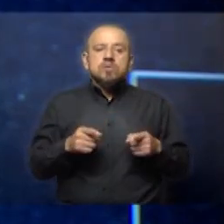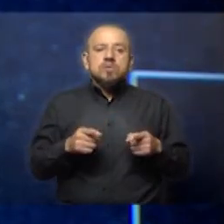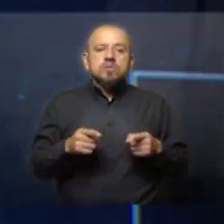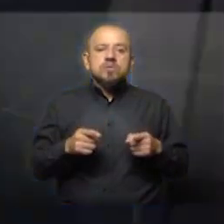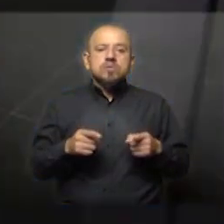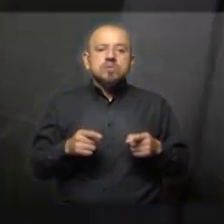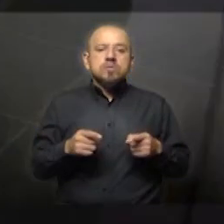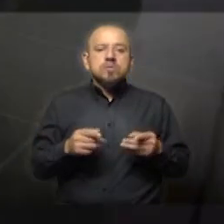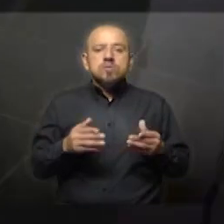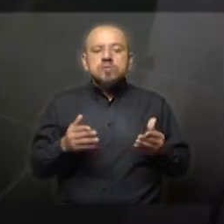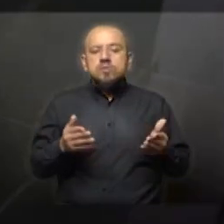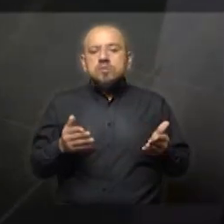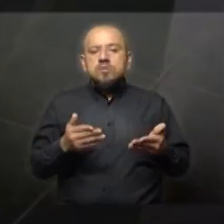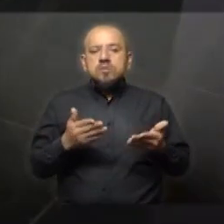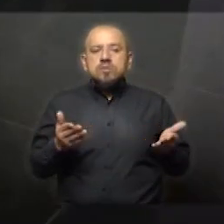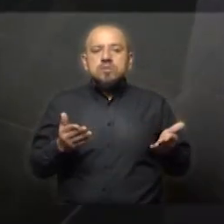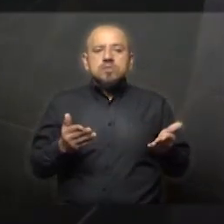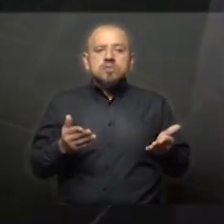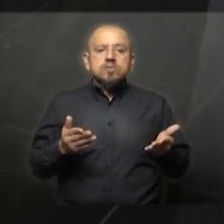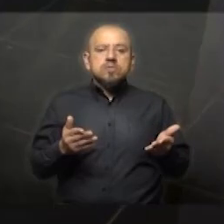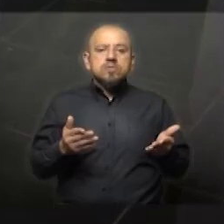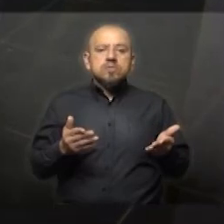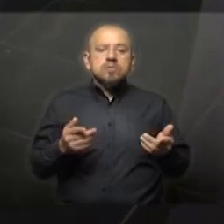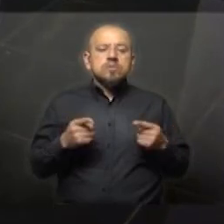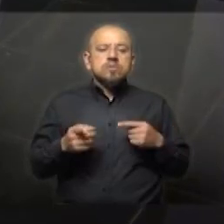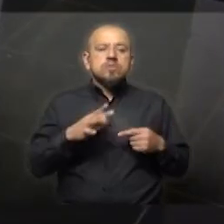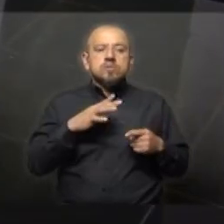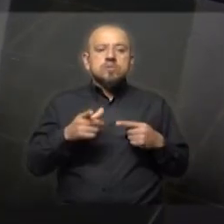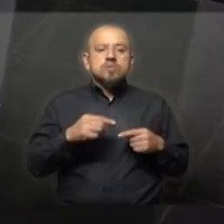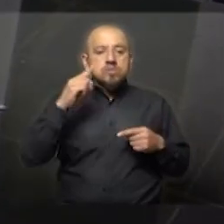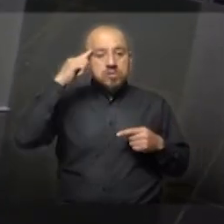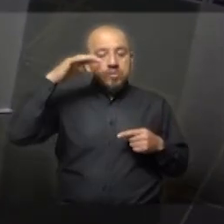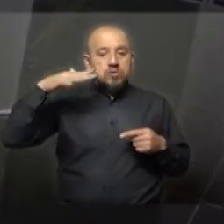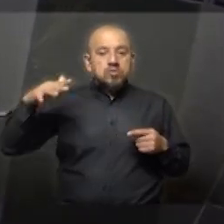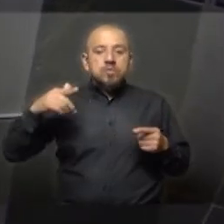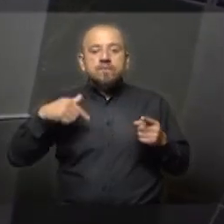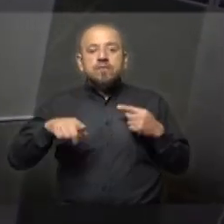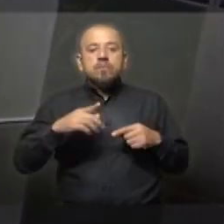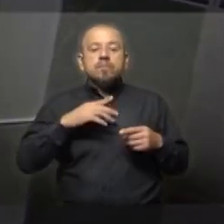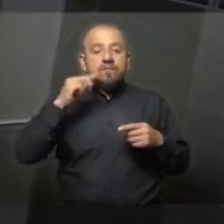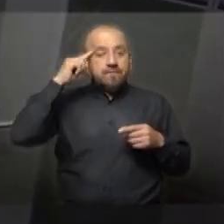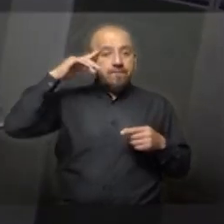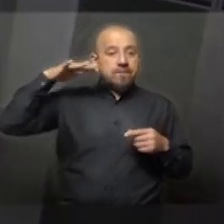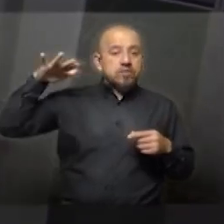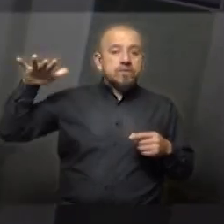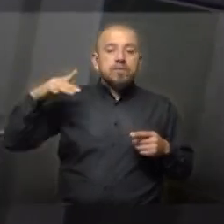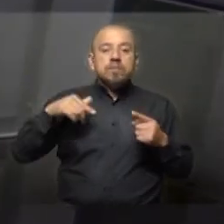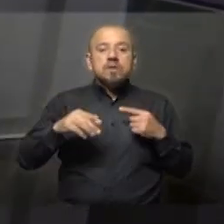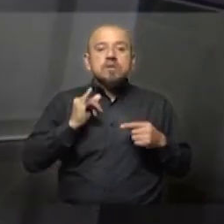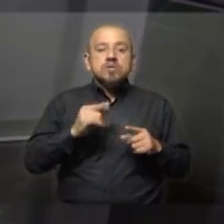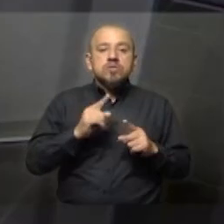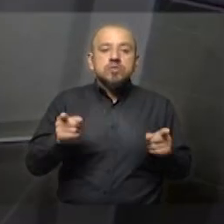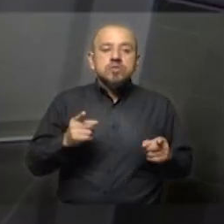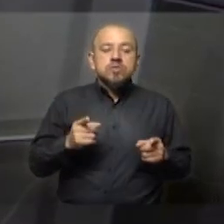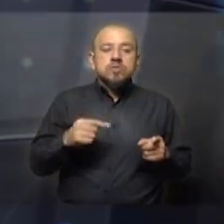no no era no era radical y lo que tenemos los filósofos de alguna forma para juzgar si si si hiciera radical